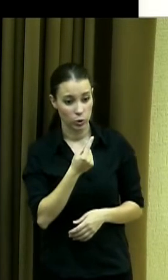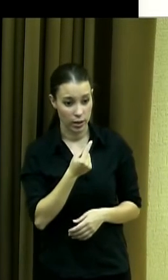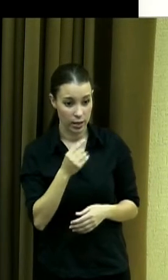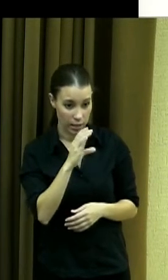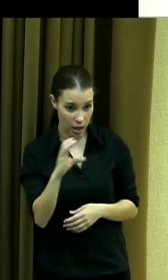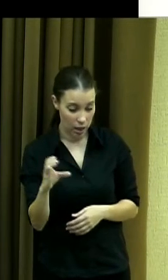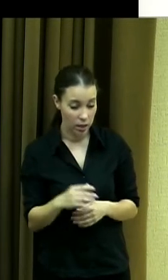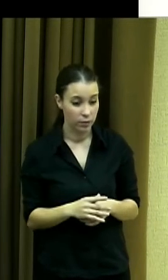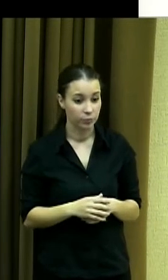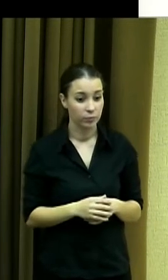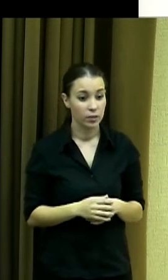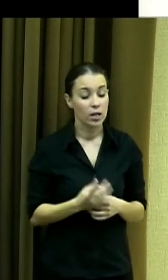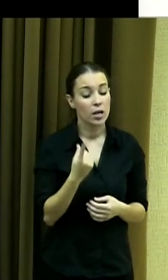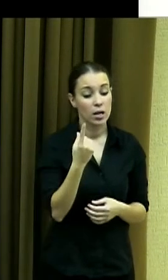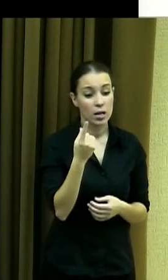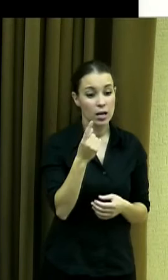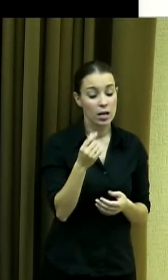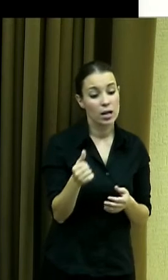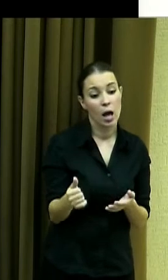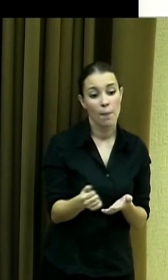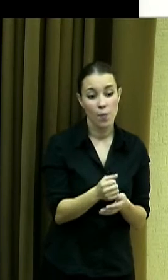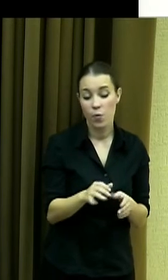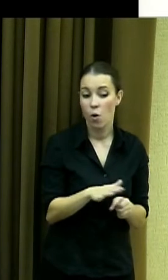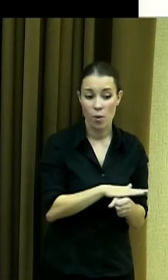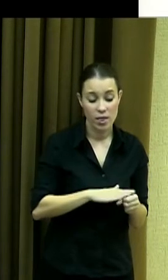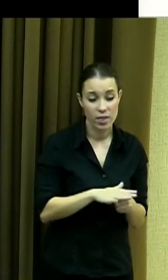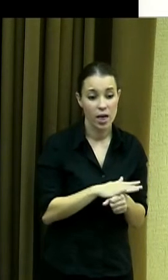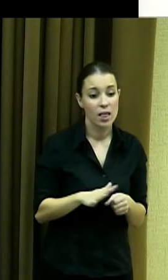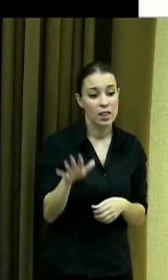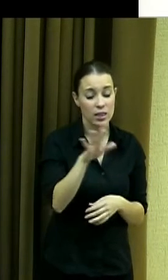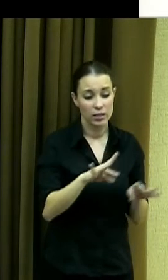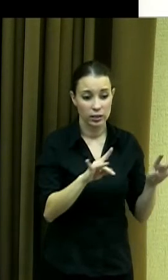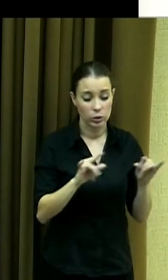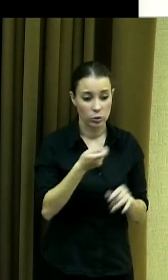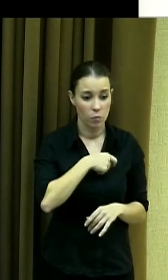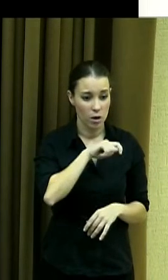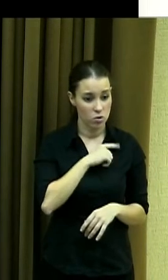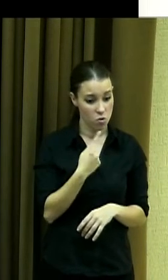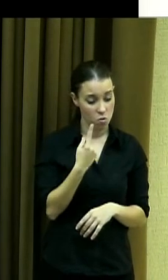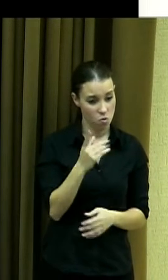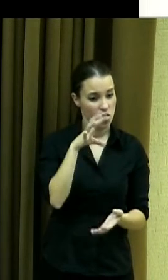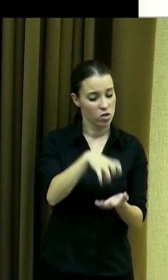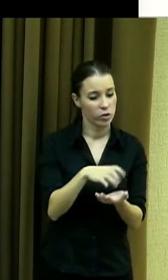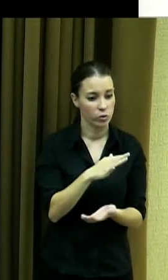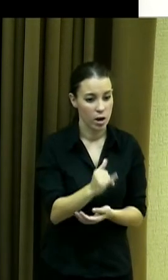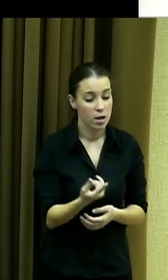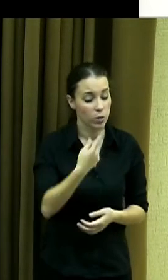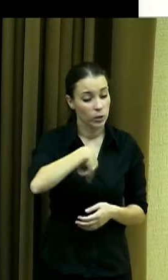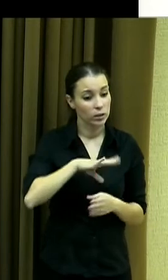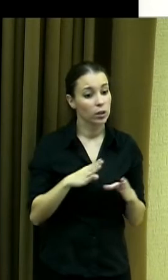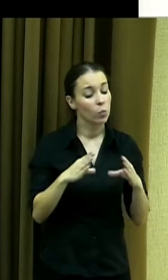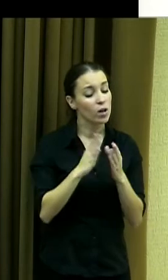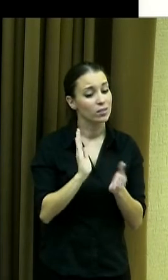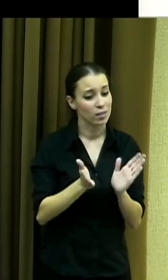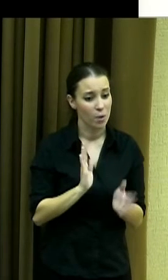hay un centro de estos en cada provincia del territorio español. En nuestra comunidad tenemos